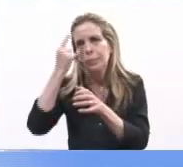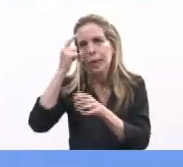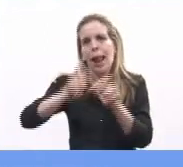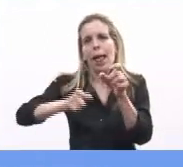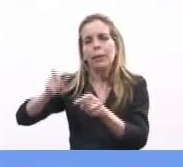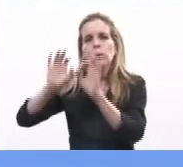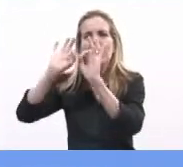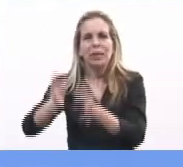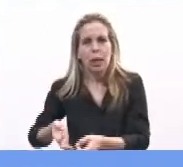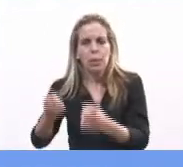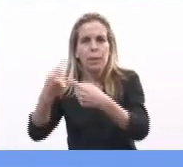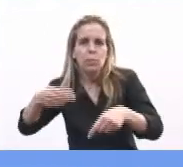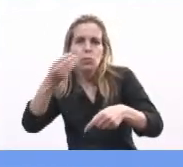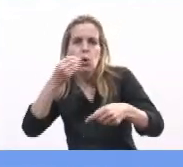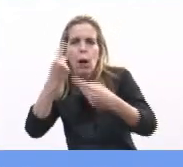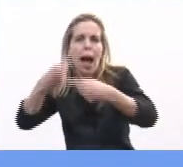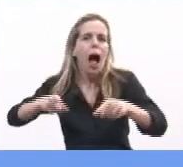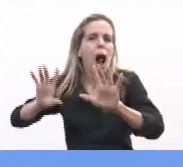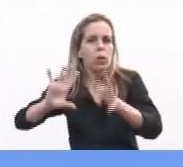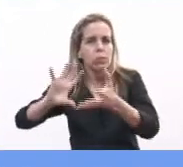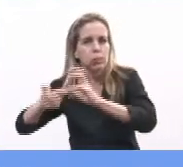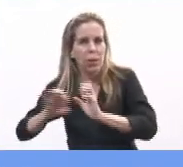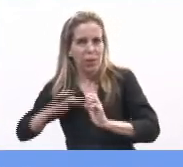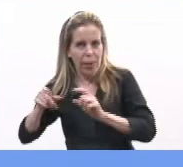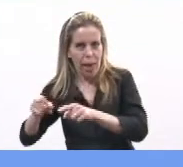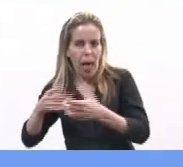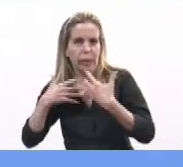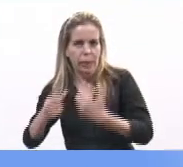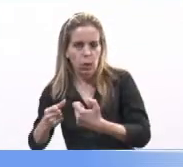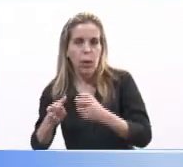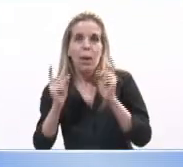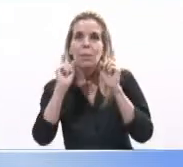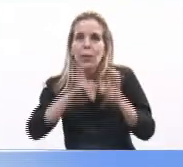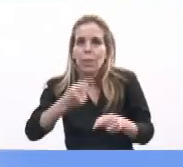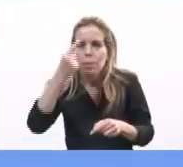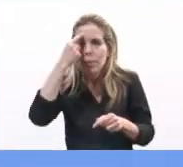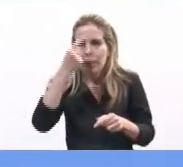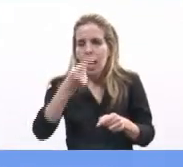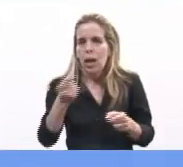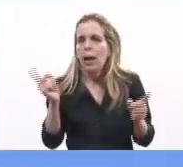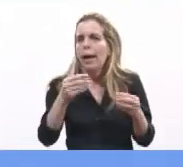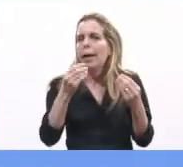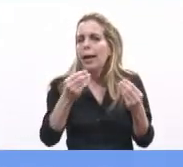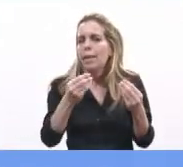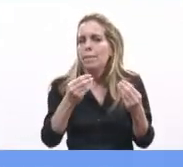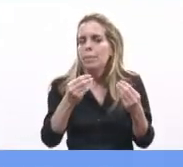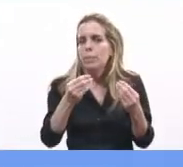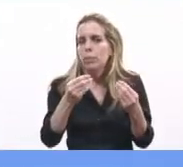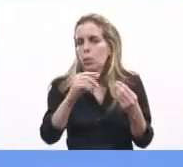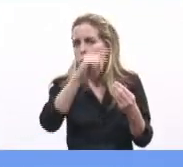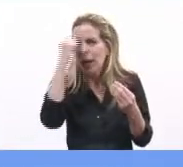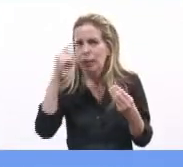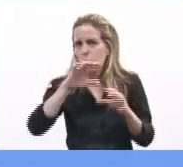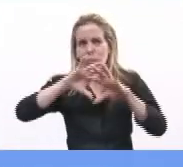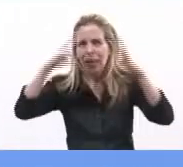lo dañino que son ciertos productos pero también tenemos que volver a discutir como nación cuáles son